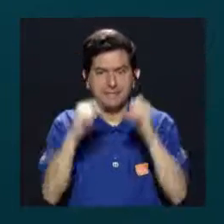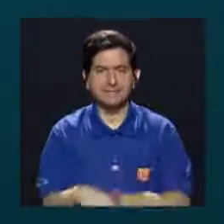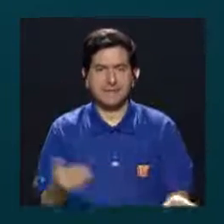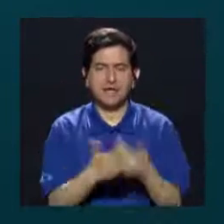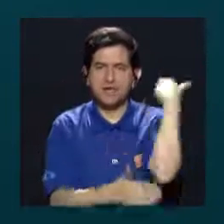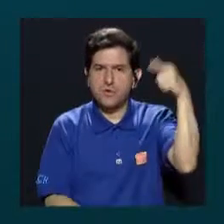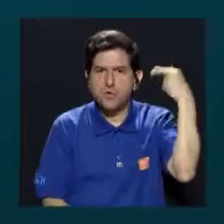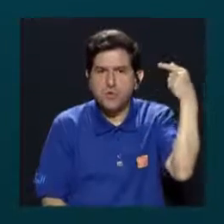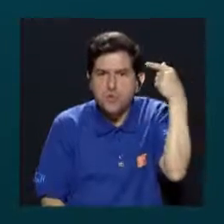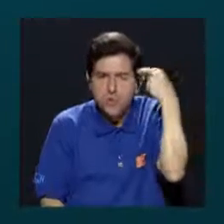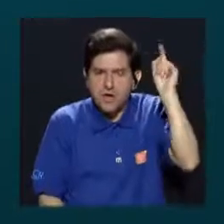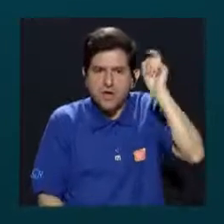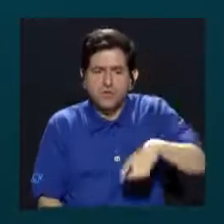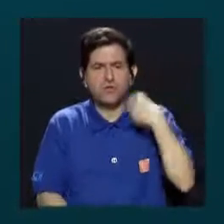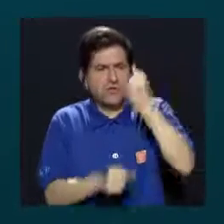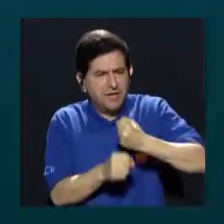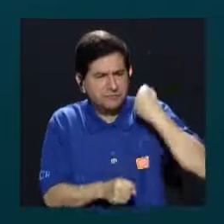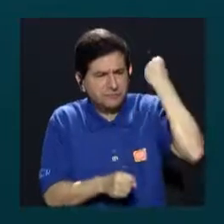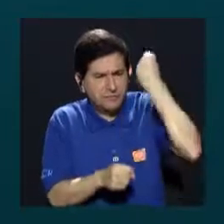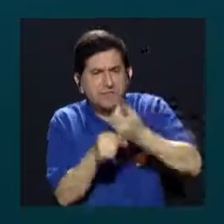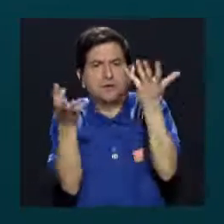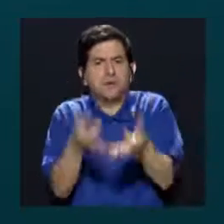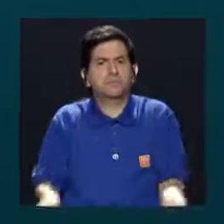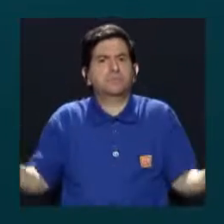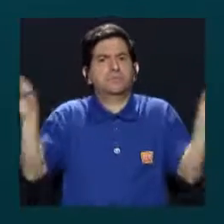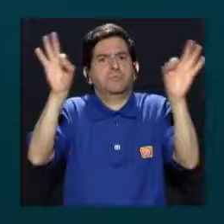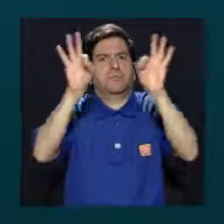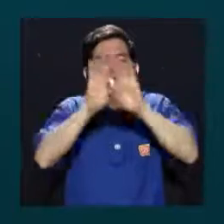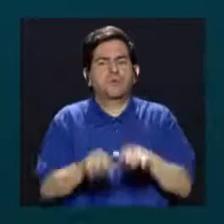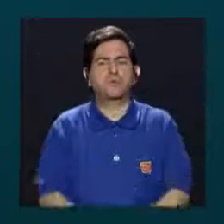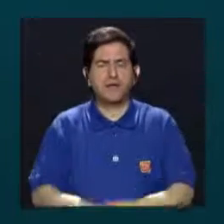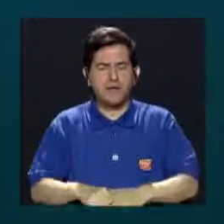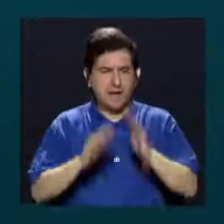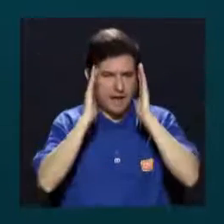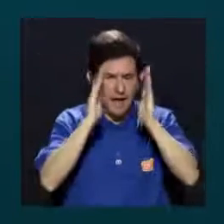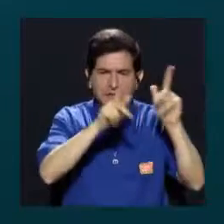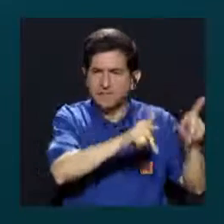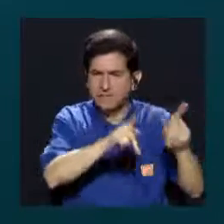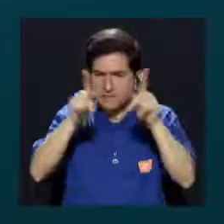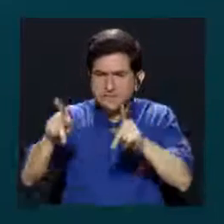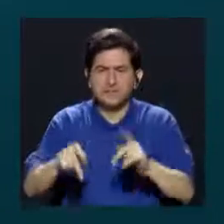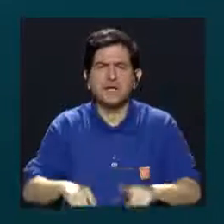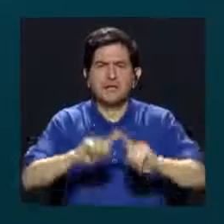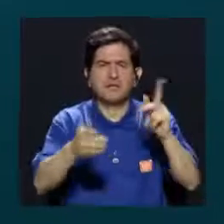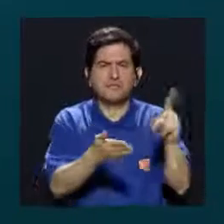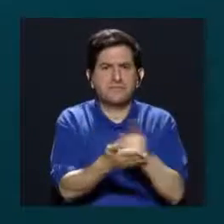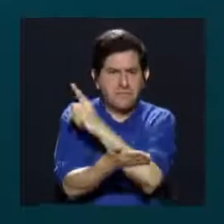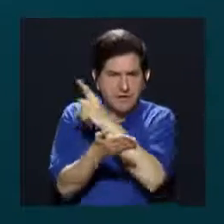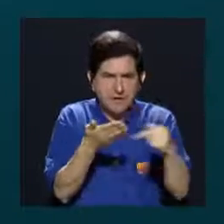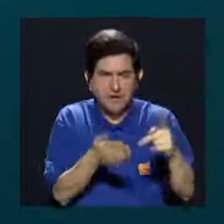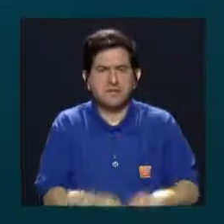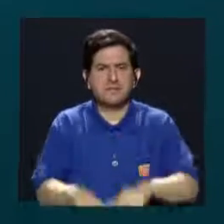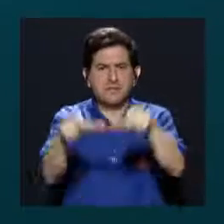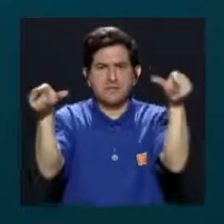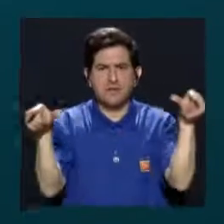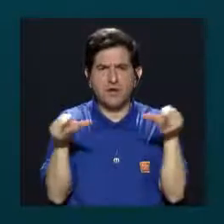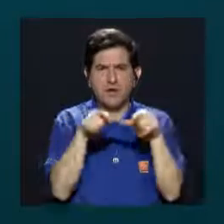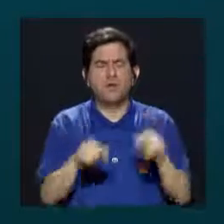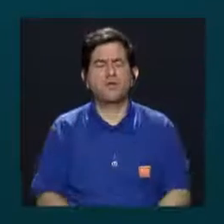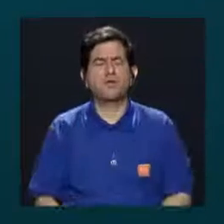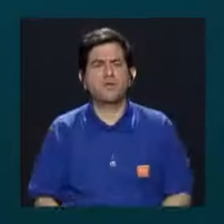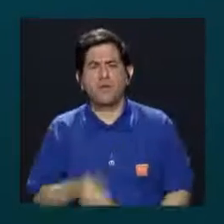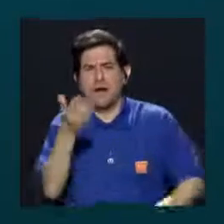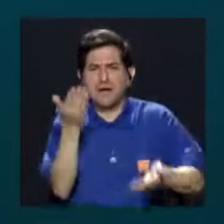el nuevo gobierno deberá hacer esfuerzos importantes para atender a los ciudadanos de provincias y zonas